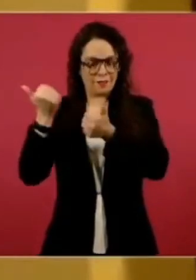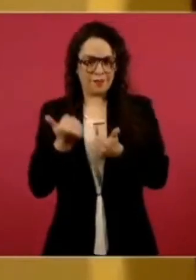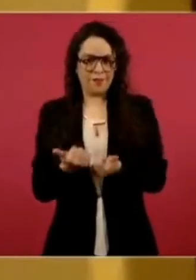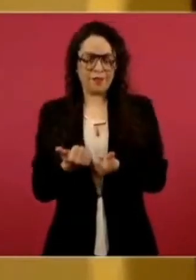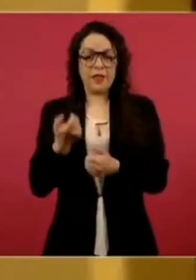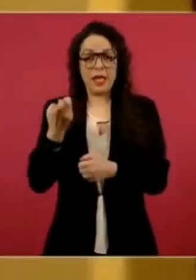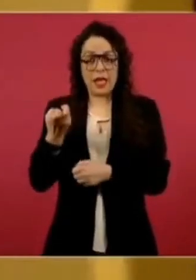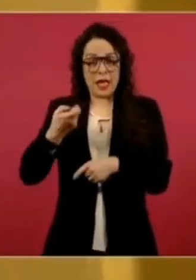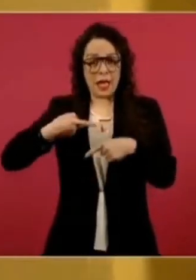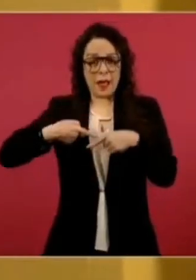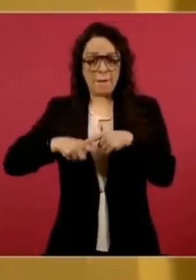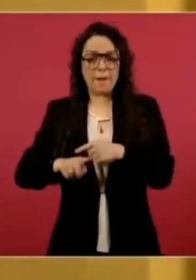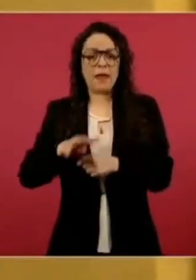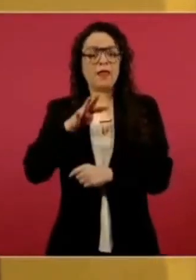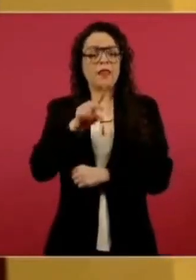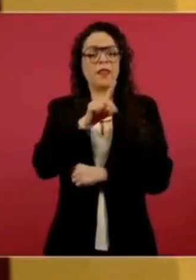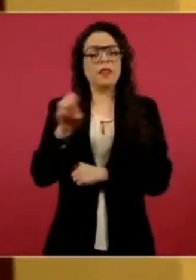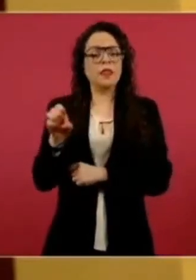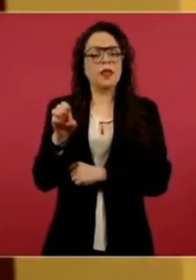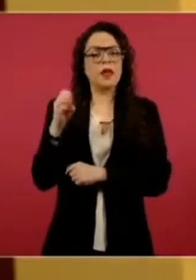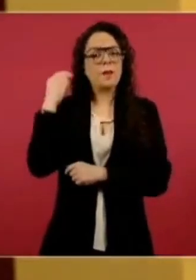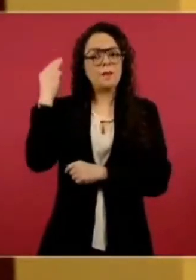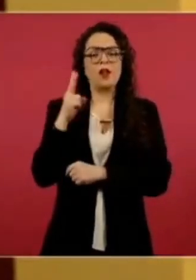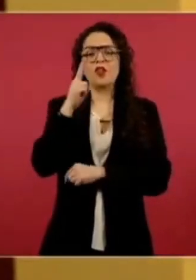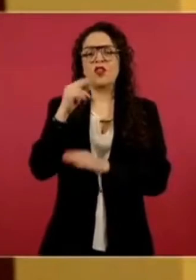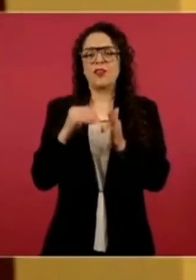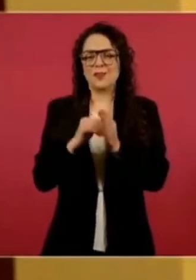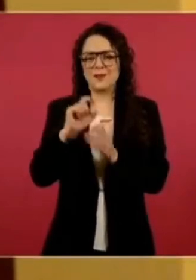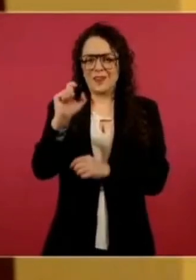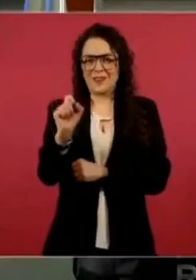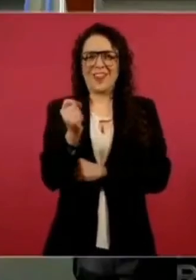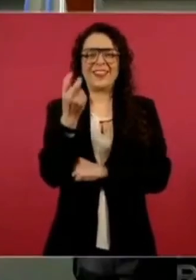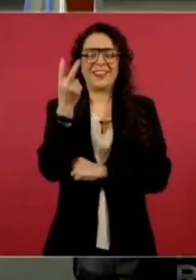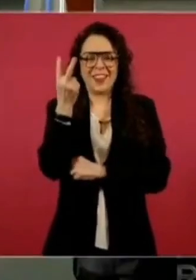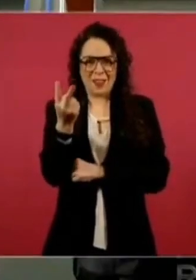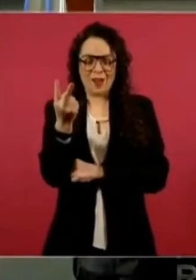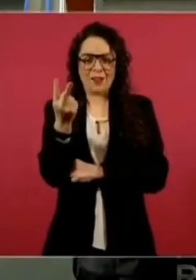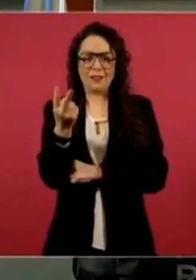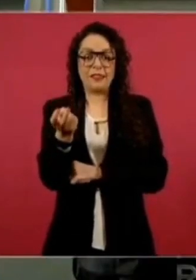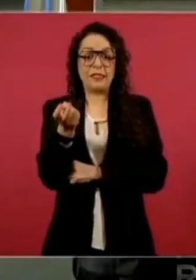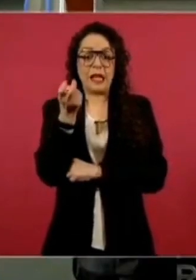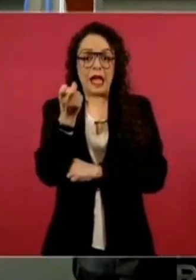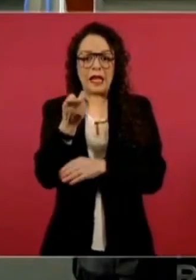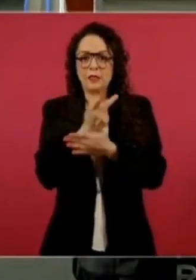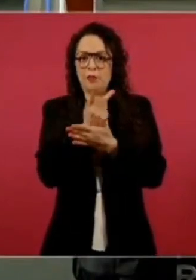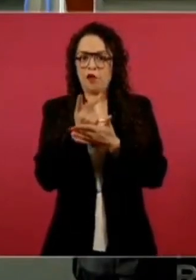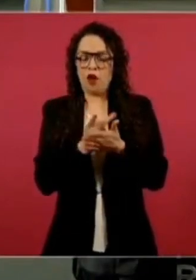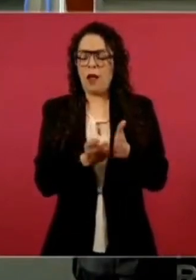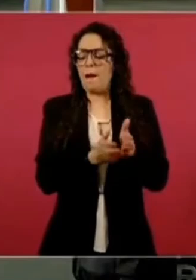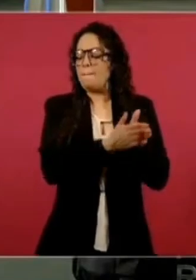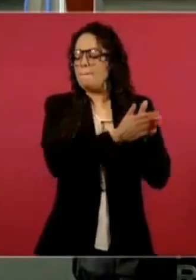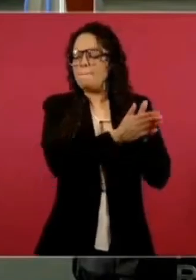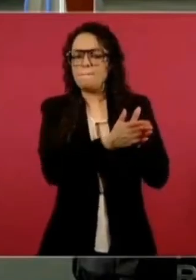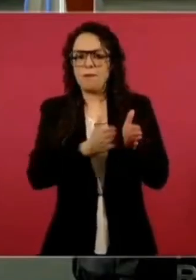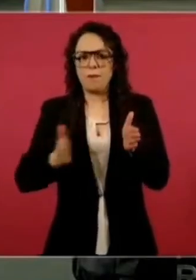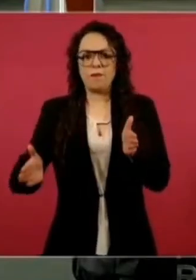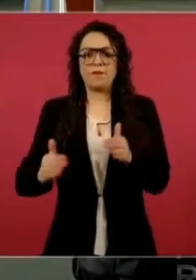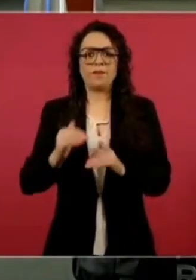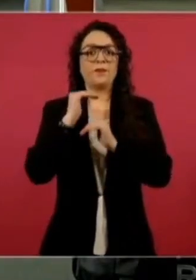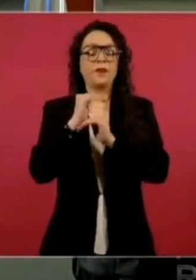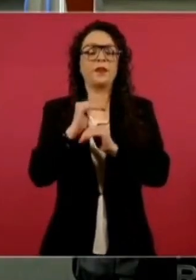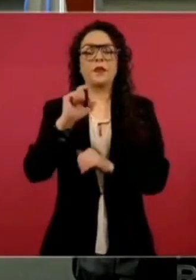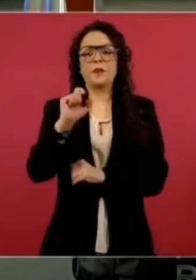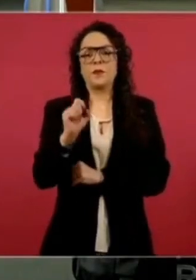19 de marzo de 2022 y que eh cierra o tenemos las cifras hasta el 22 de julio